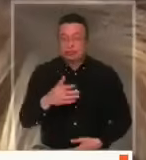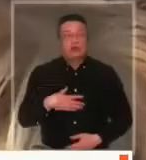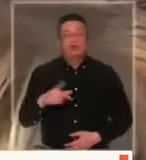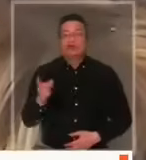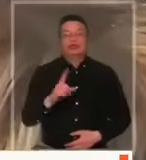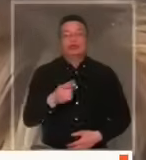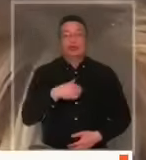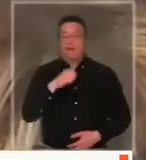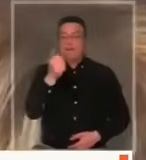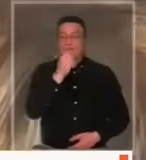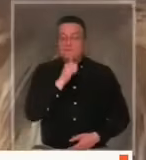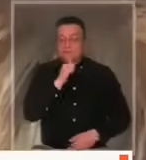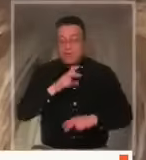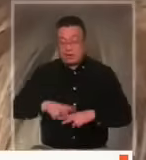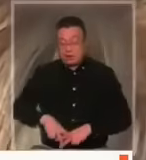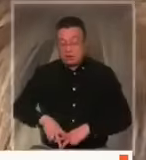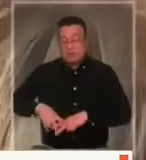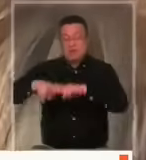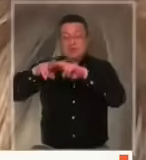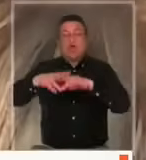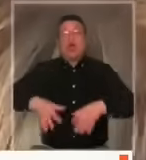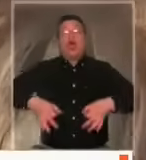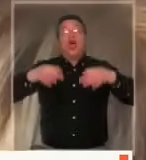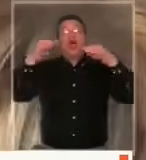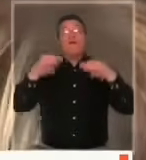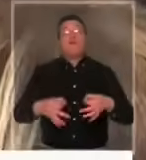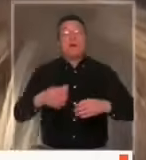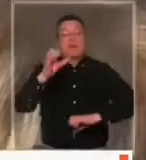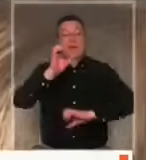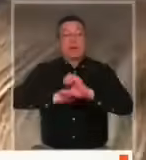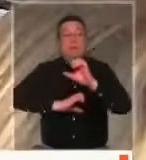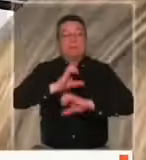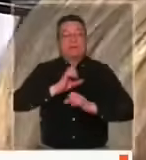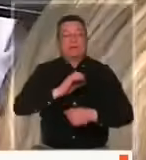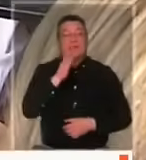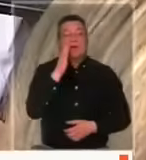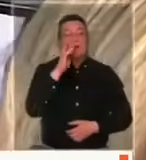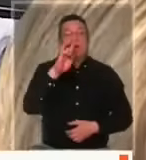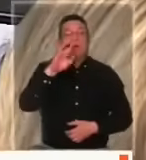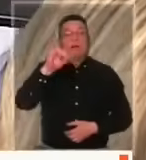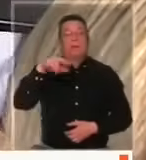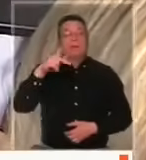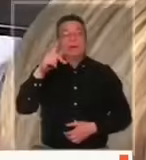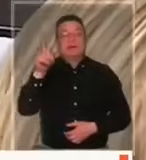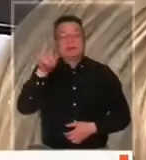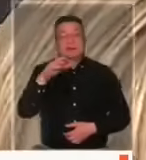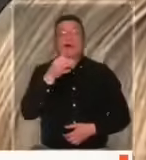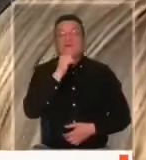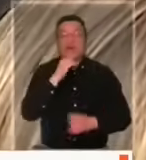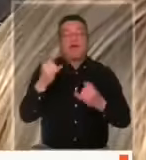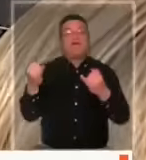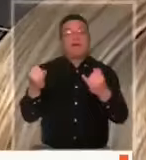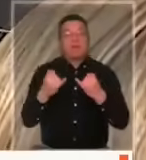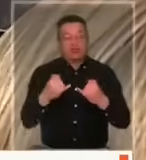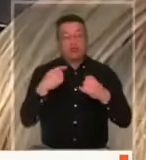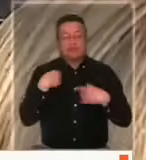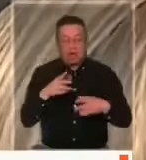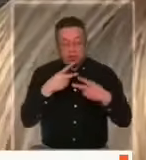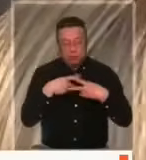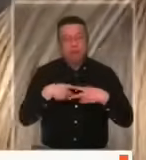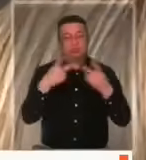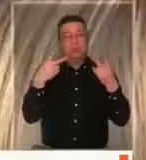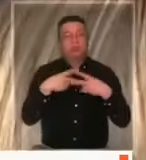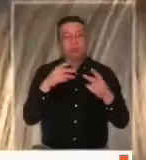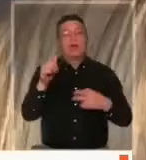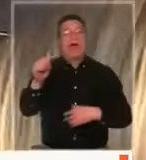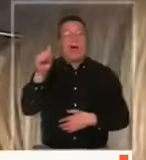tenemos la confirmación de la empresa Brinks. Sigue existiendo la misma información que ustedes ya conocen y que dimos a conocer al tribunal en el